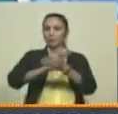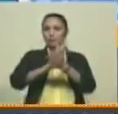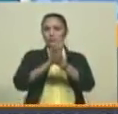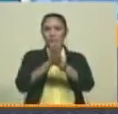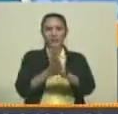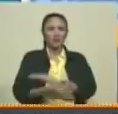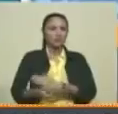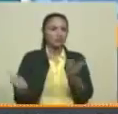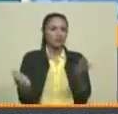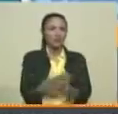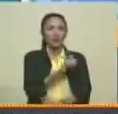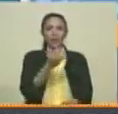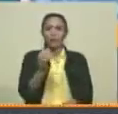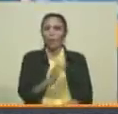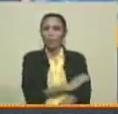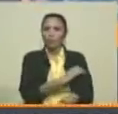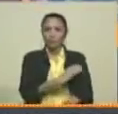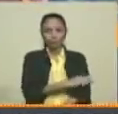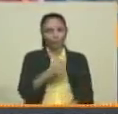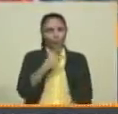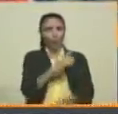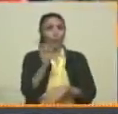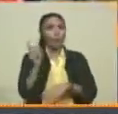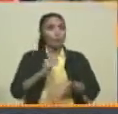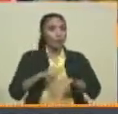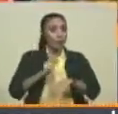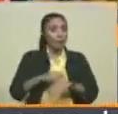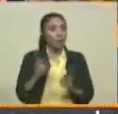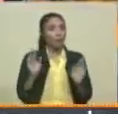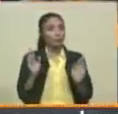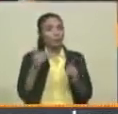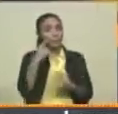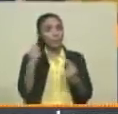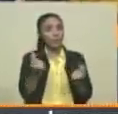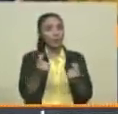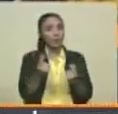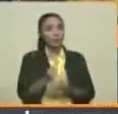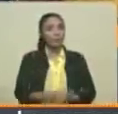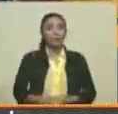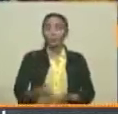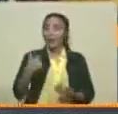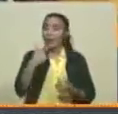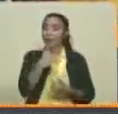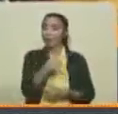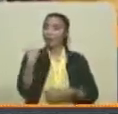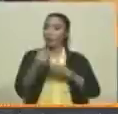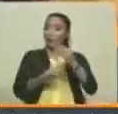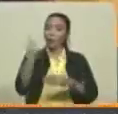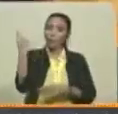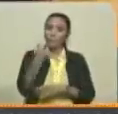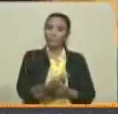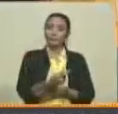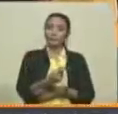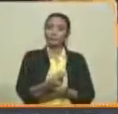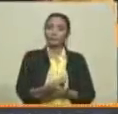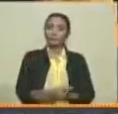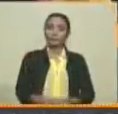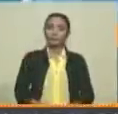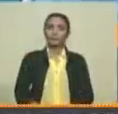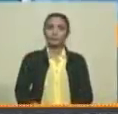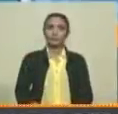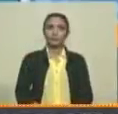derecha golpista. Lo digo a tiempo. Y lo que digo lo cumplo. Lo digo a tiempo,